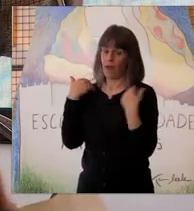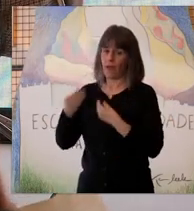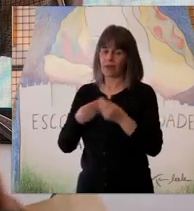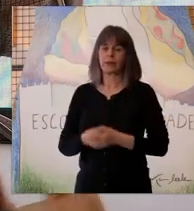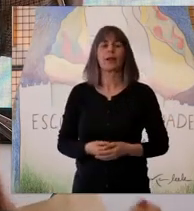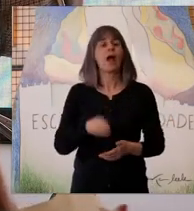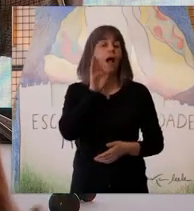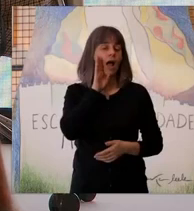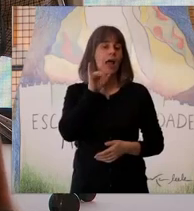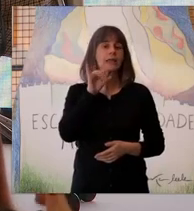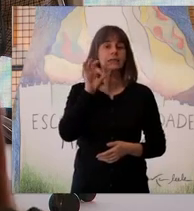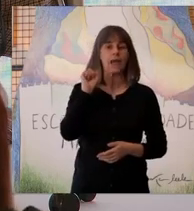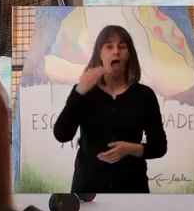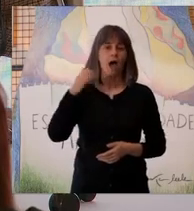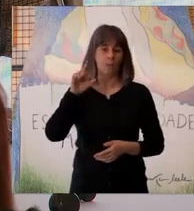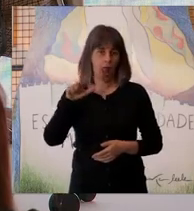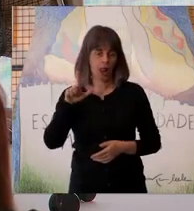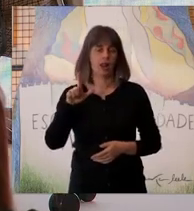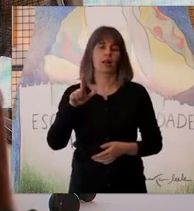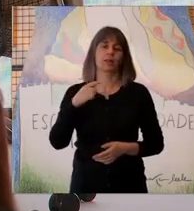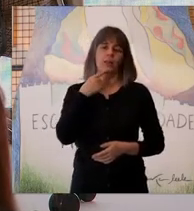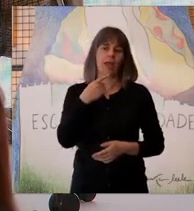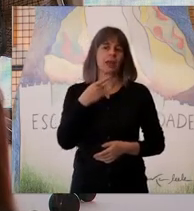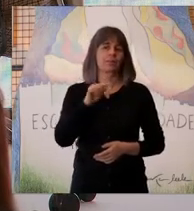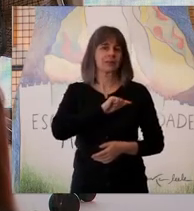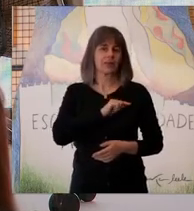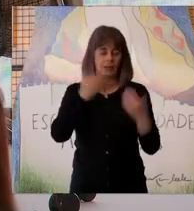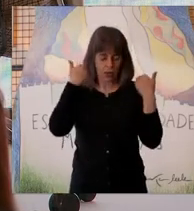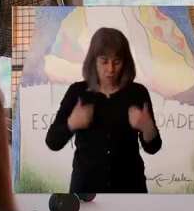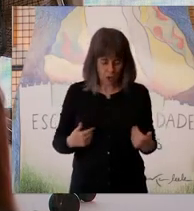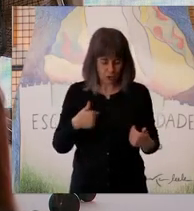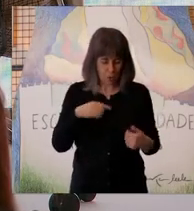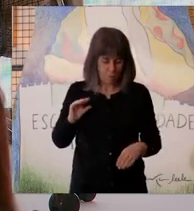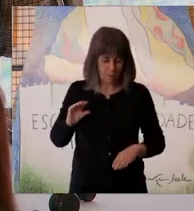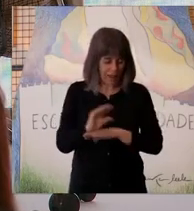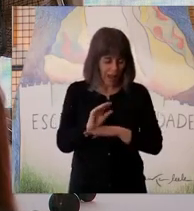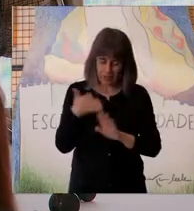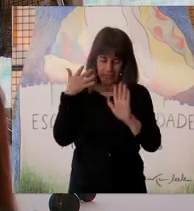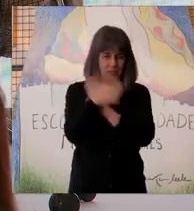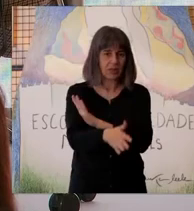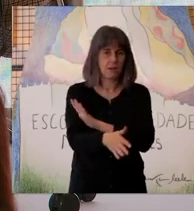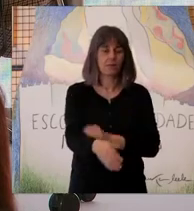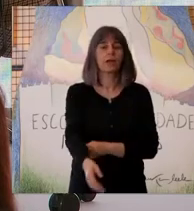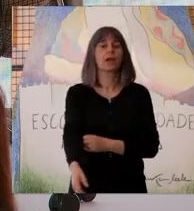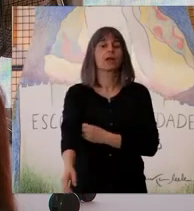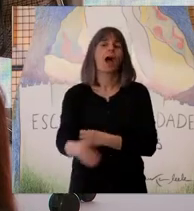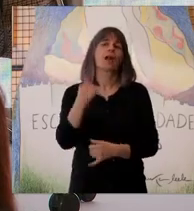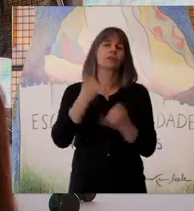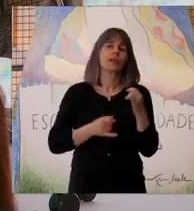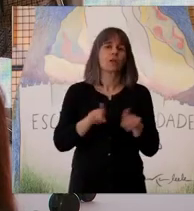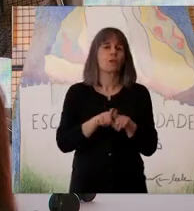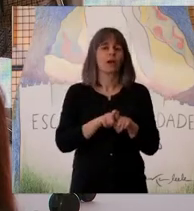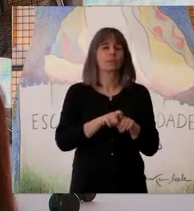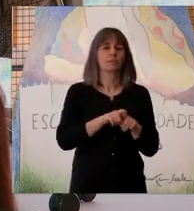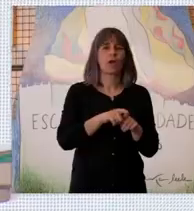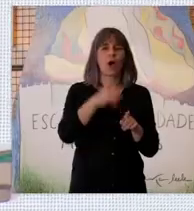mencionaba el sentirse becaria Eternamente no al final está condescendencia este paternalismo este